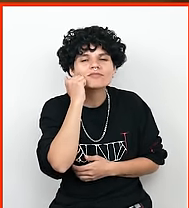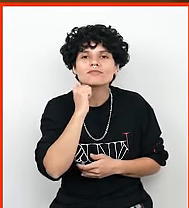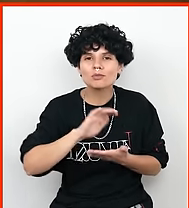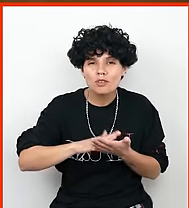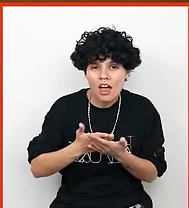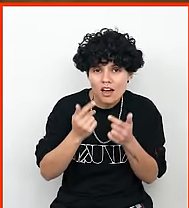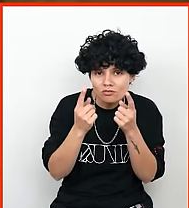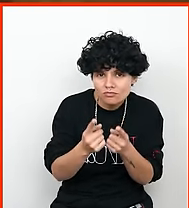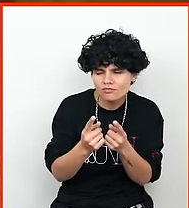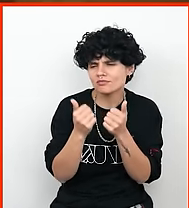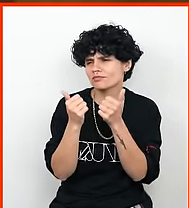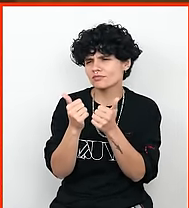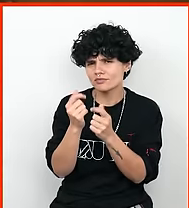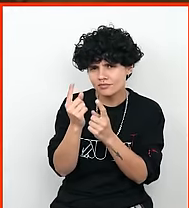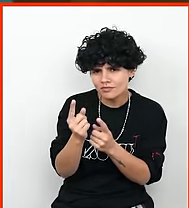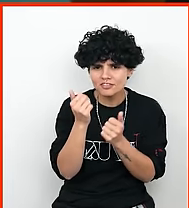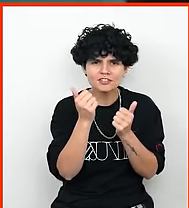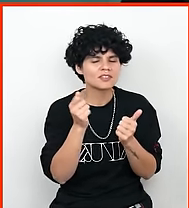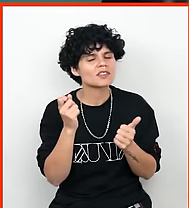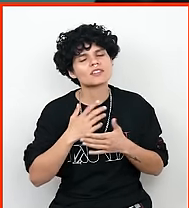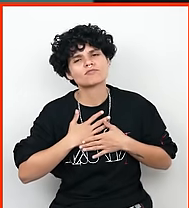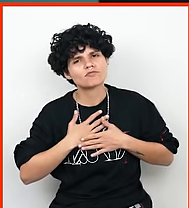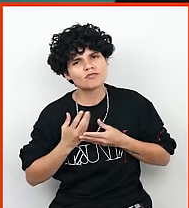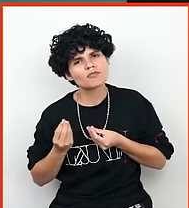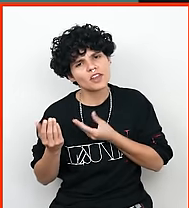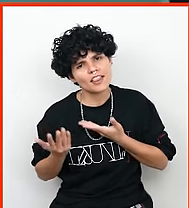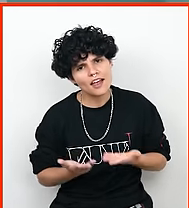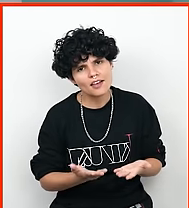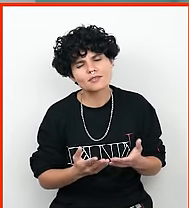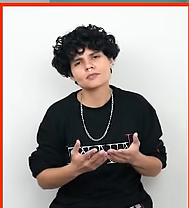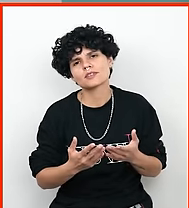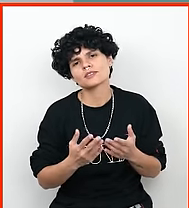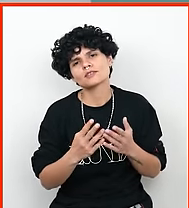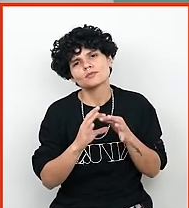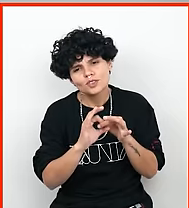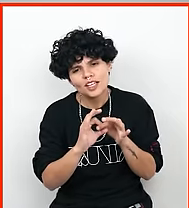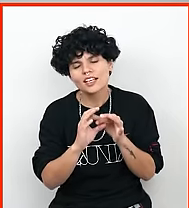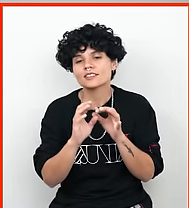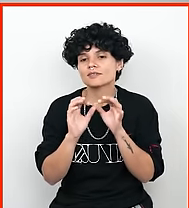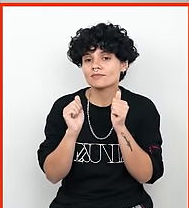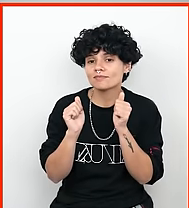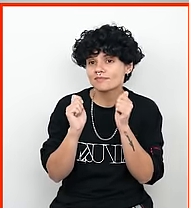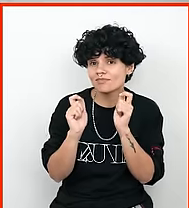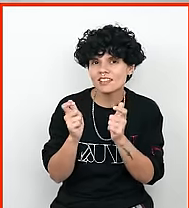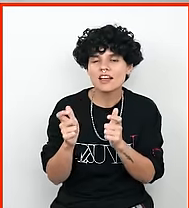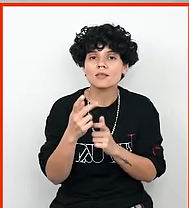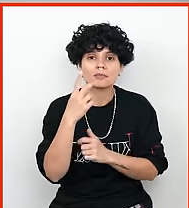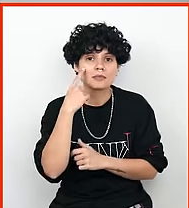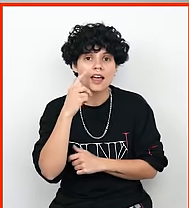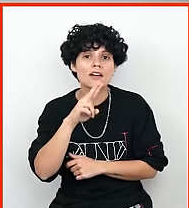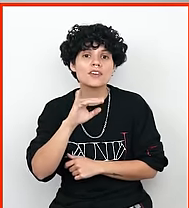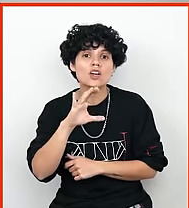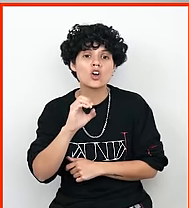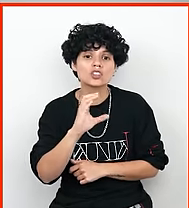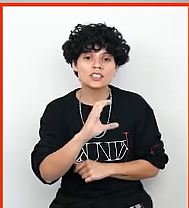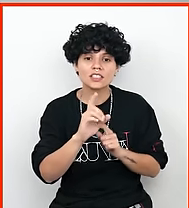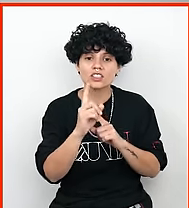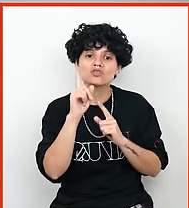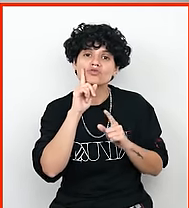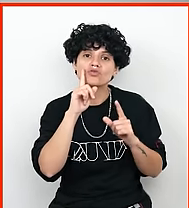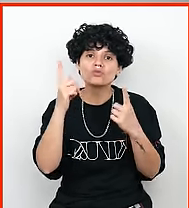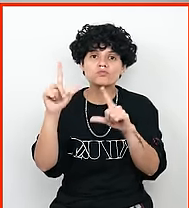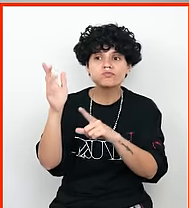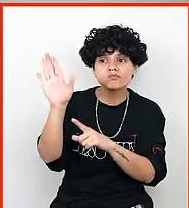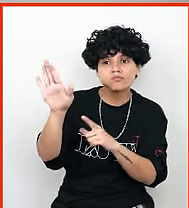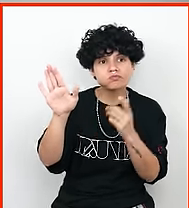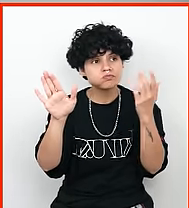¿Cómo está usted? ¿Y usted? Bien, pues. Muchas gracias por invitarme. Feliz de tenerlo acá, pues. Gracias, gracias. Dico sí. Tenemos un poderito Dico sí.